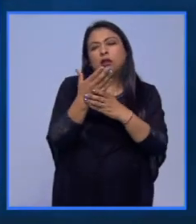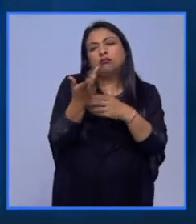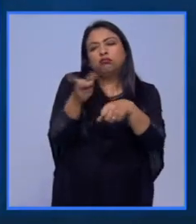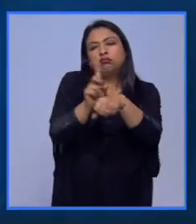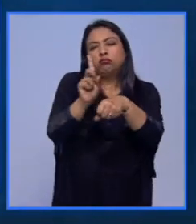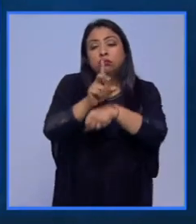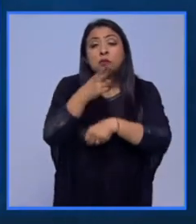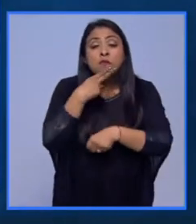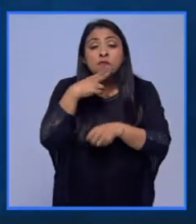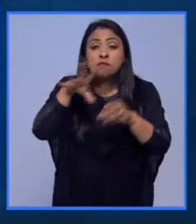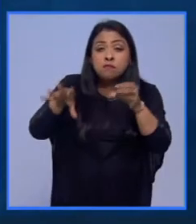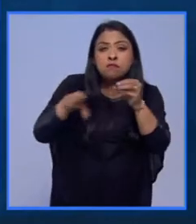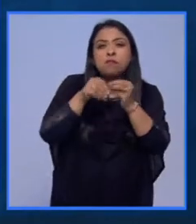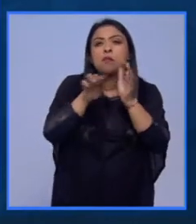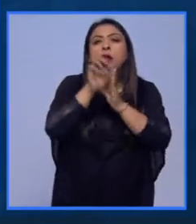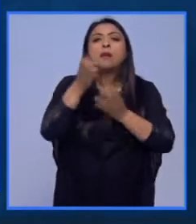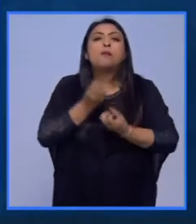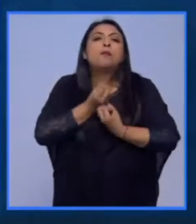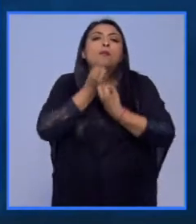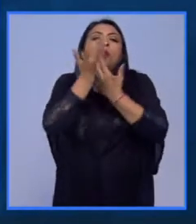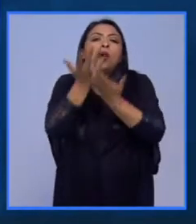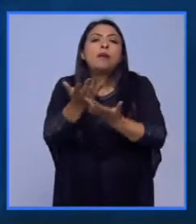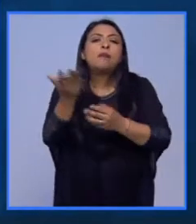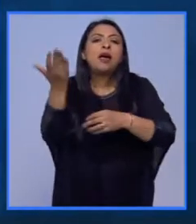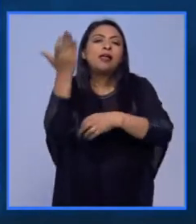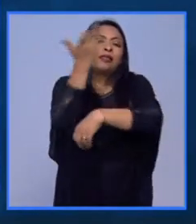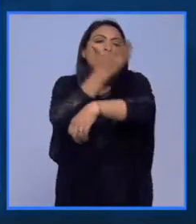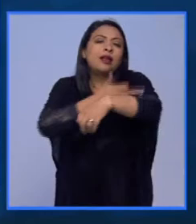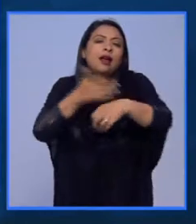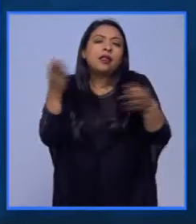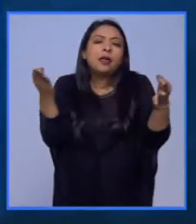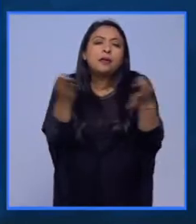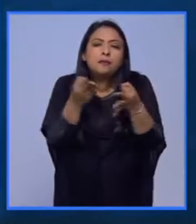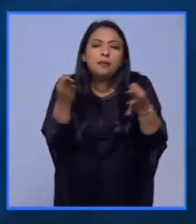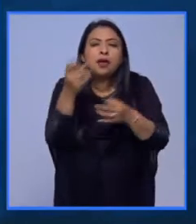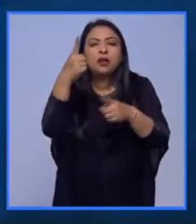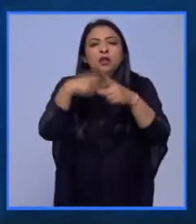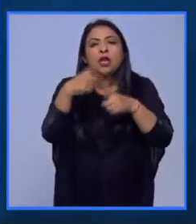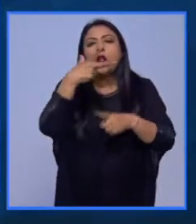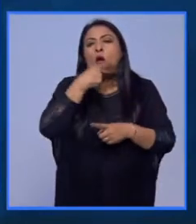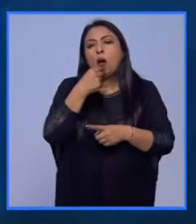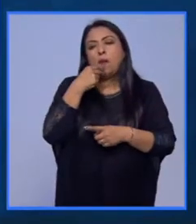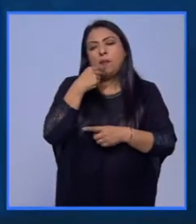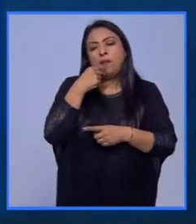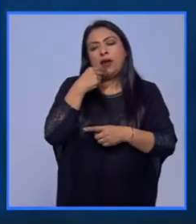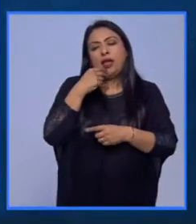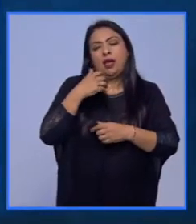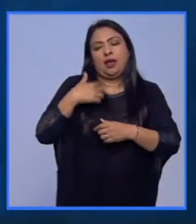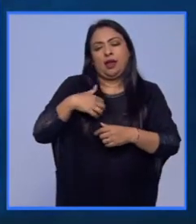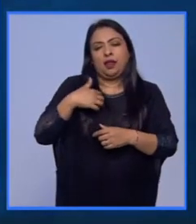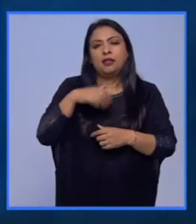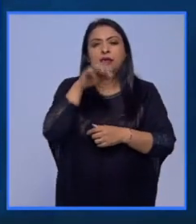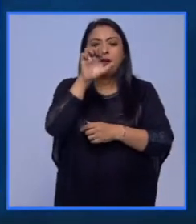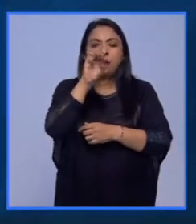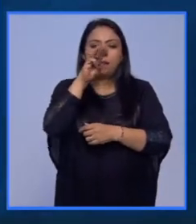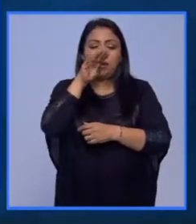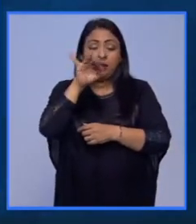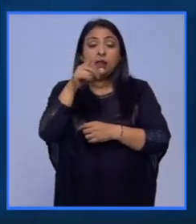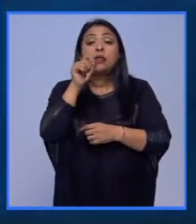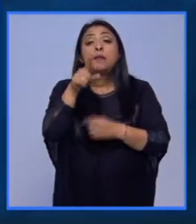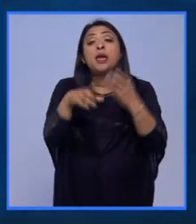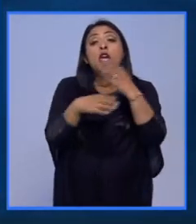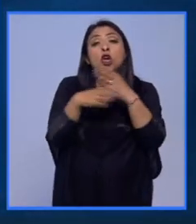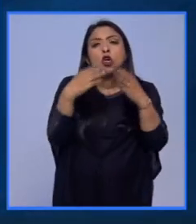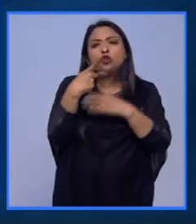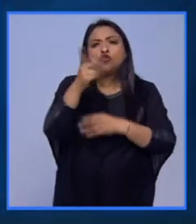cotidianos se suman obras como el poema Tarde de invierno del simbolista canadiense por excelencia, Emile Nelligan, y objetos